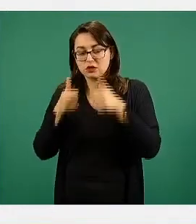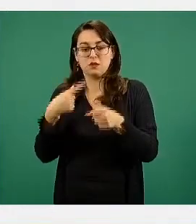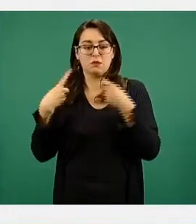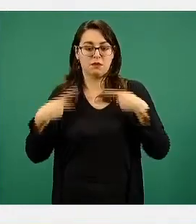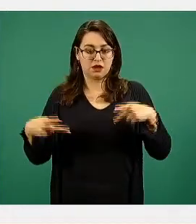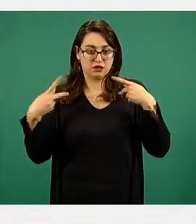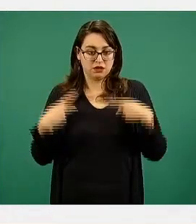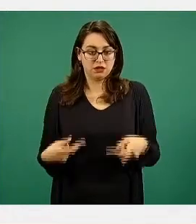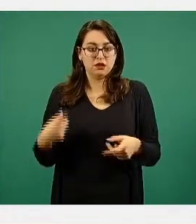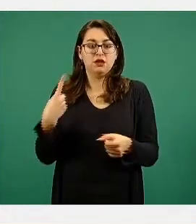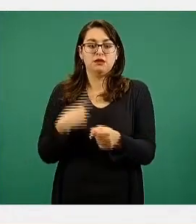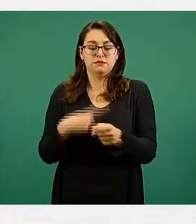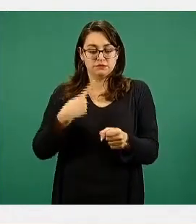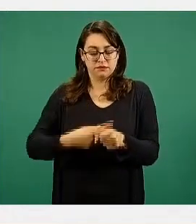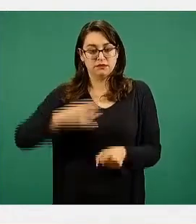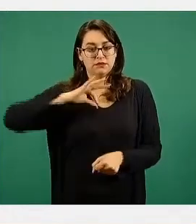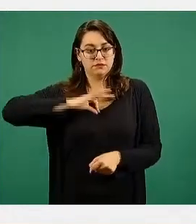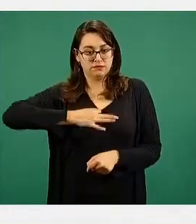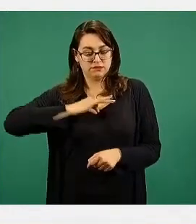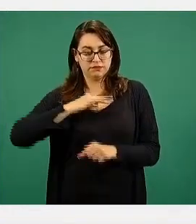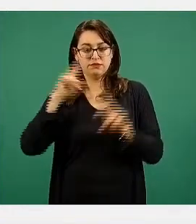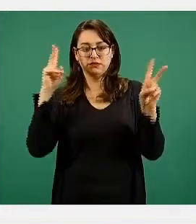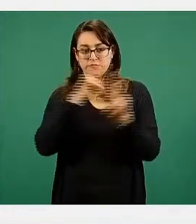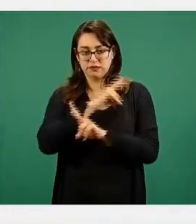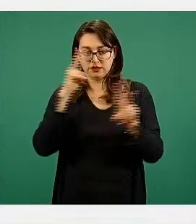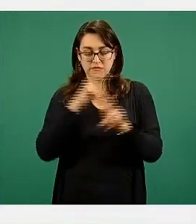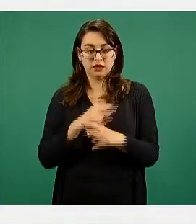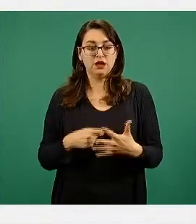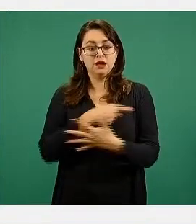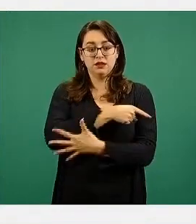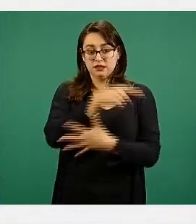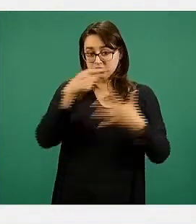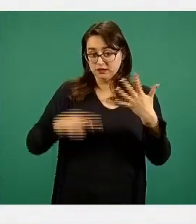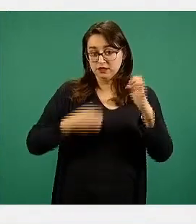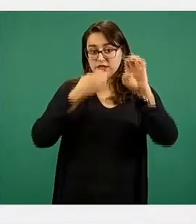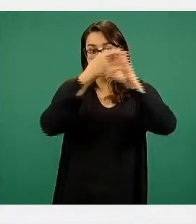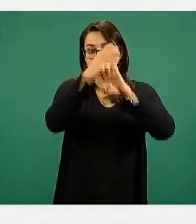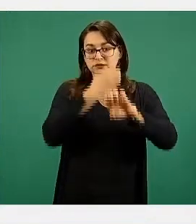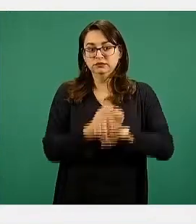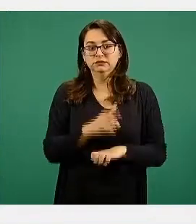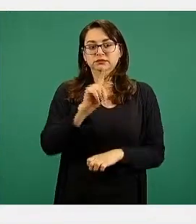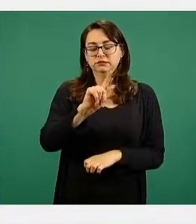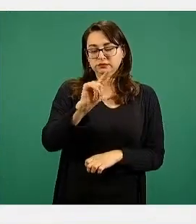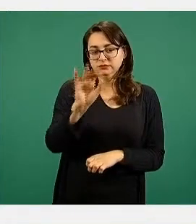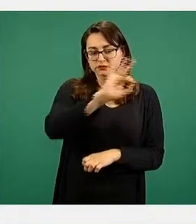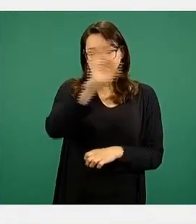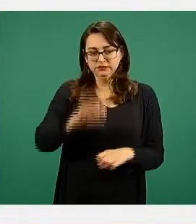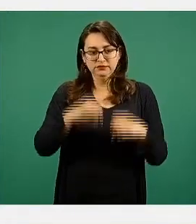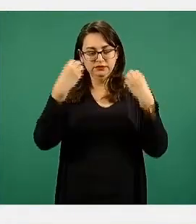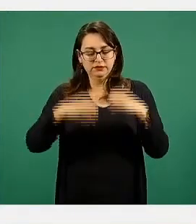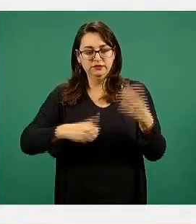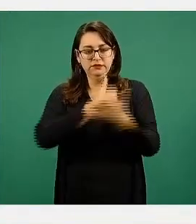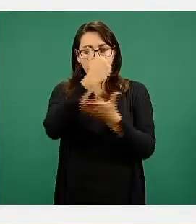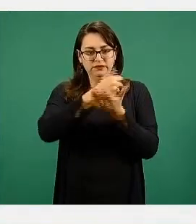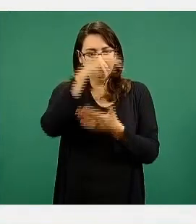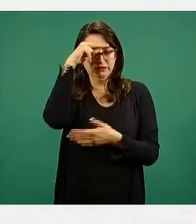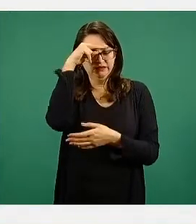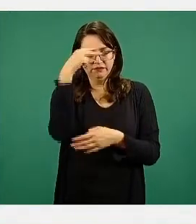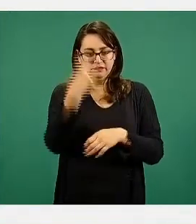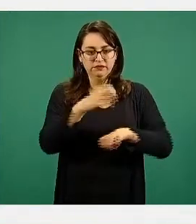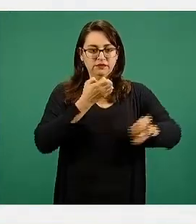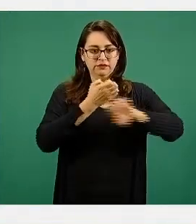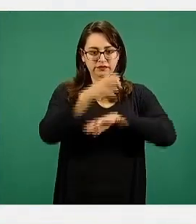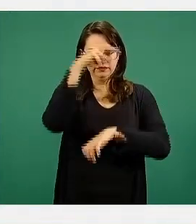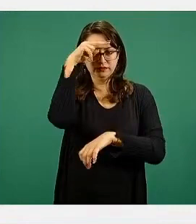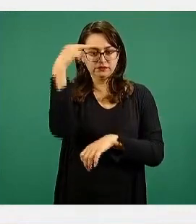grave. Tenemos 5 con más del 70% de ocupación, que son la Ciudad de México, el Estado de